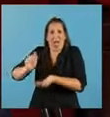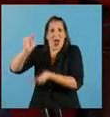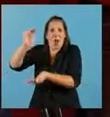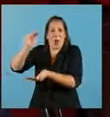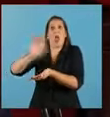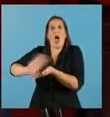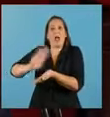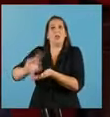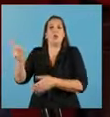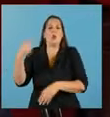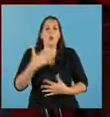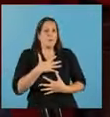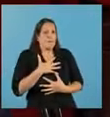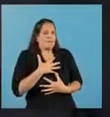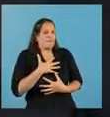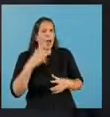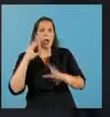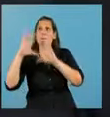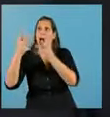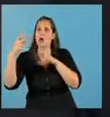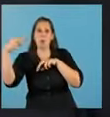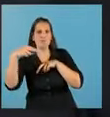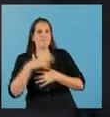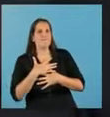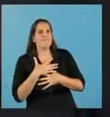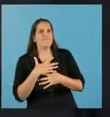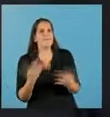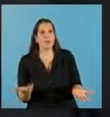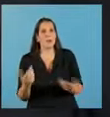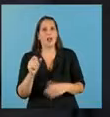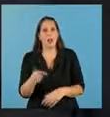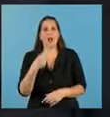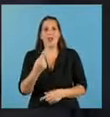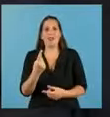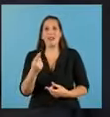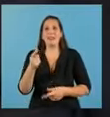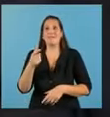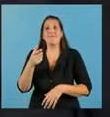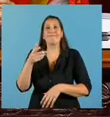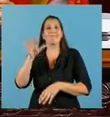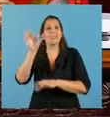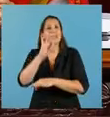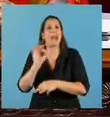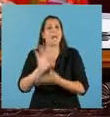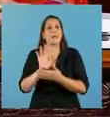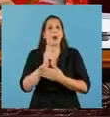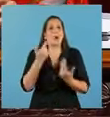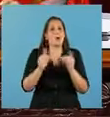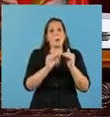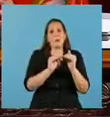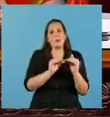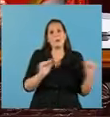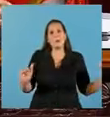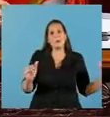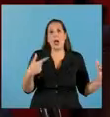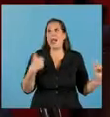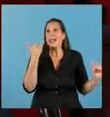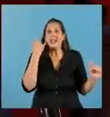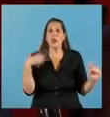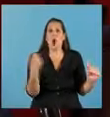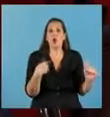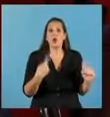sucedido. Todos tienen la certeza de que las clásicas recetas de ajuste y recesión no aliviaron nuestro pesar